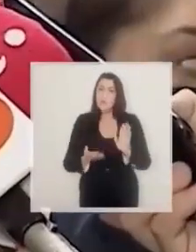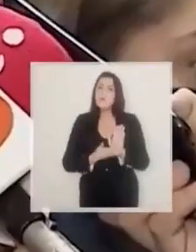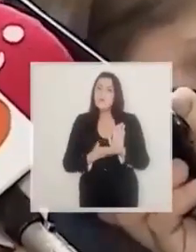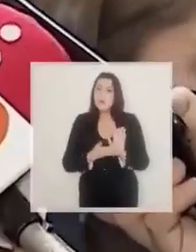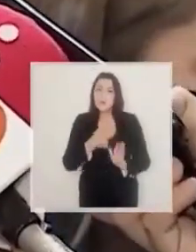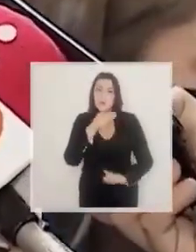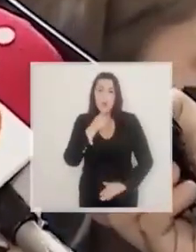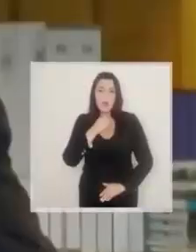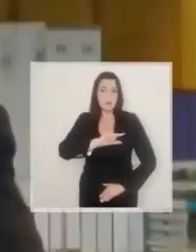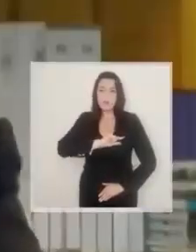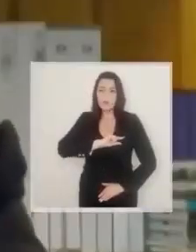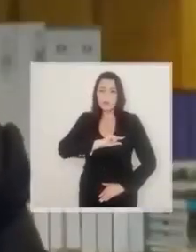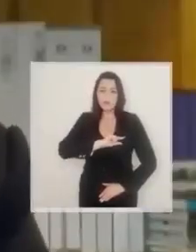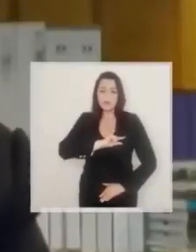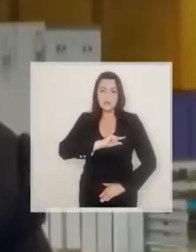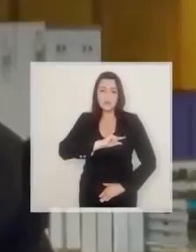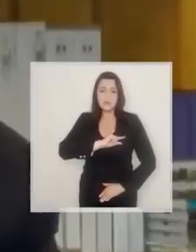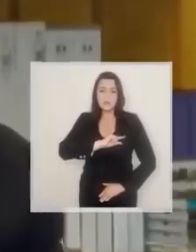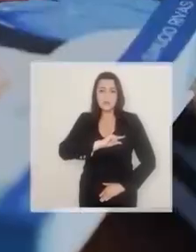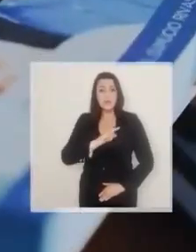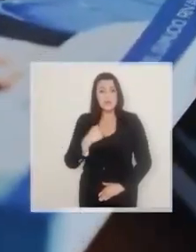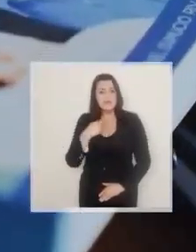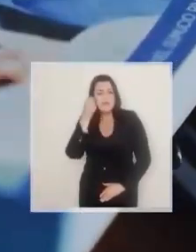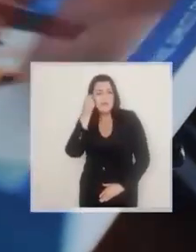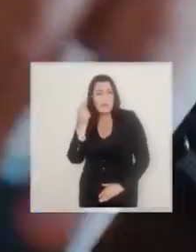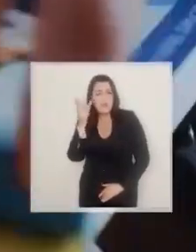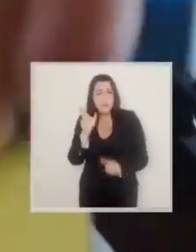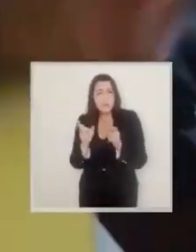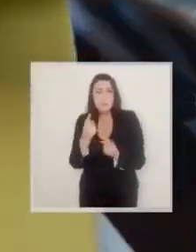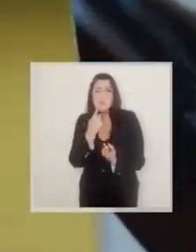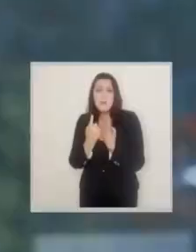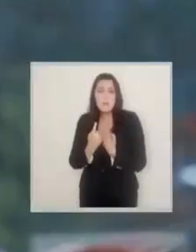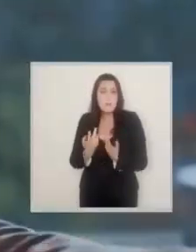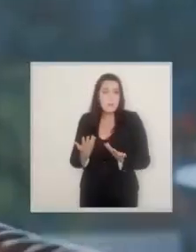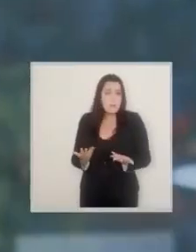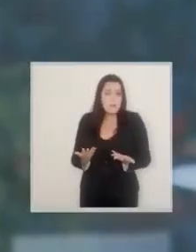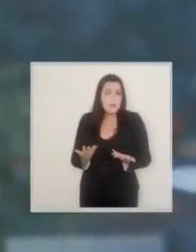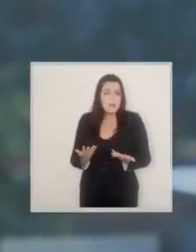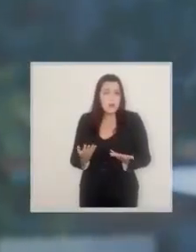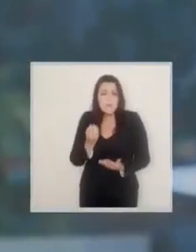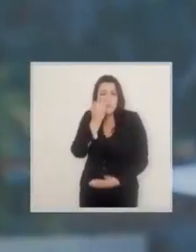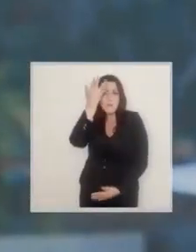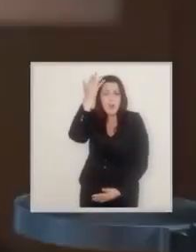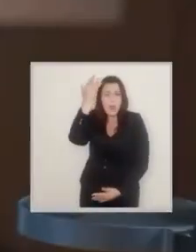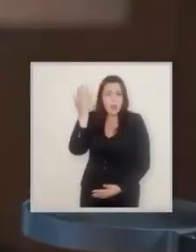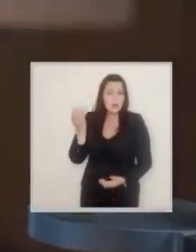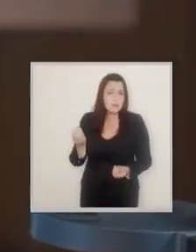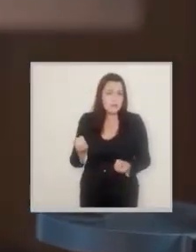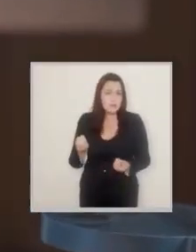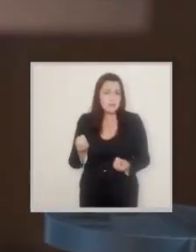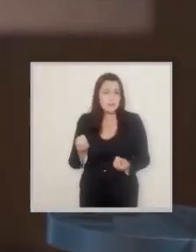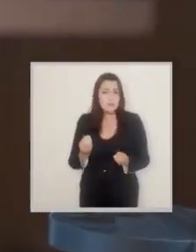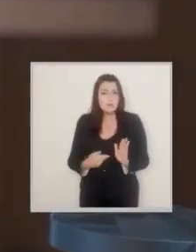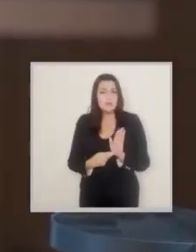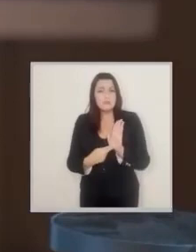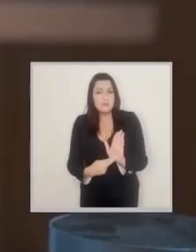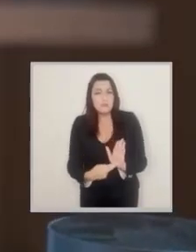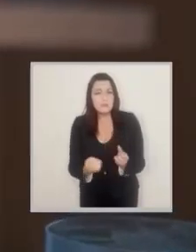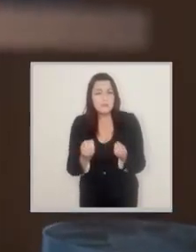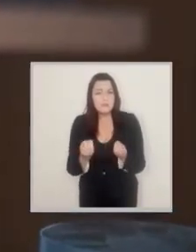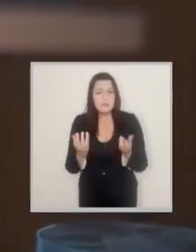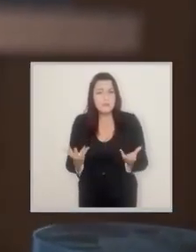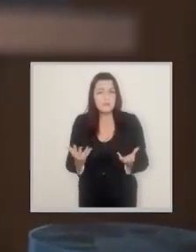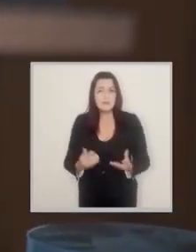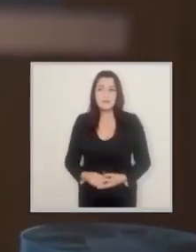mi total inocencia. Por eso comprendo cuando algunas personas dudan y me preguntan: Marco, ¿por qué te presentas de